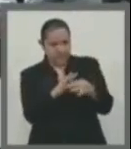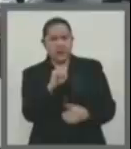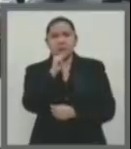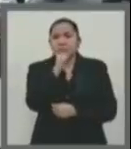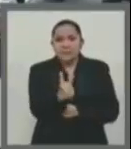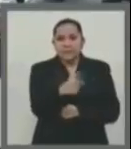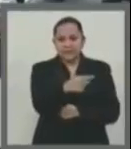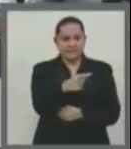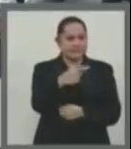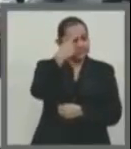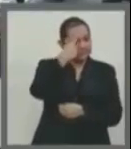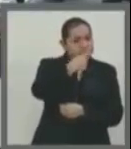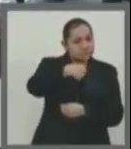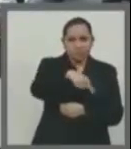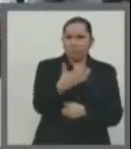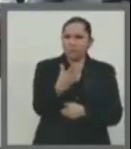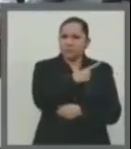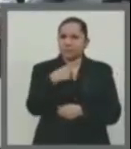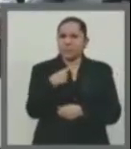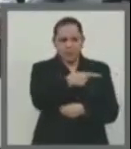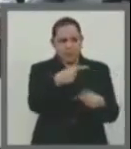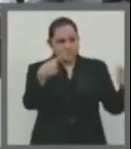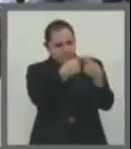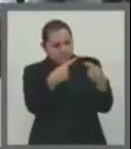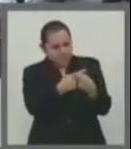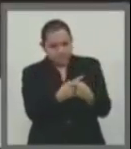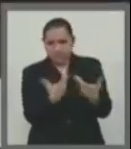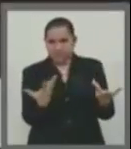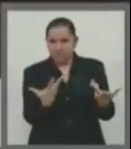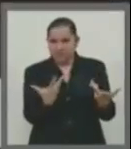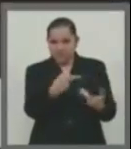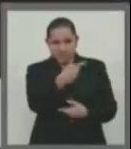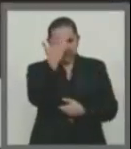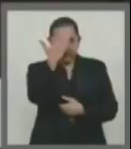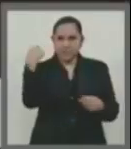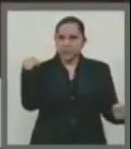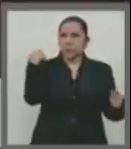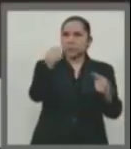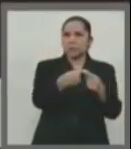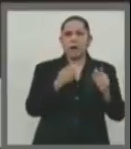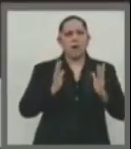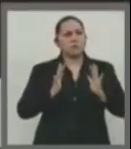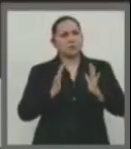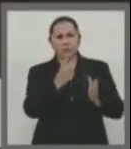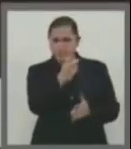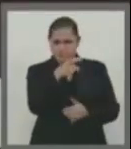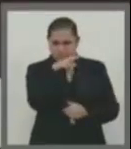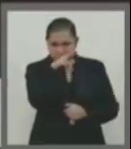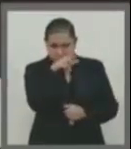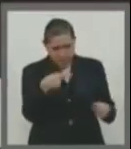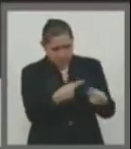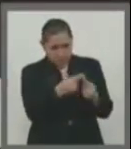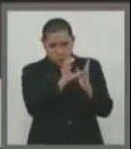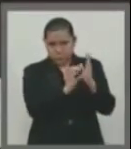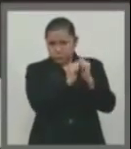esta burocracia dorada. Queremos, sí, servidores públicos con